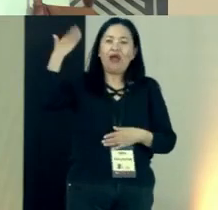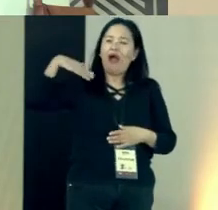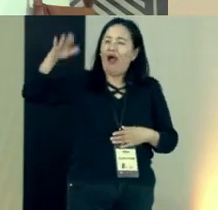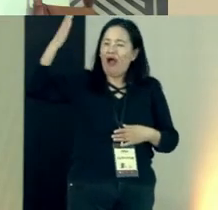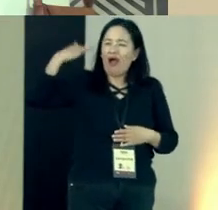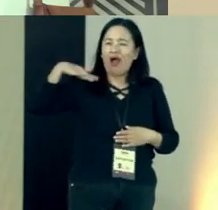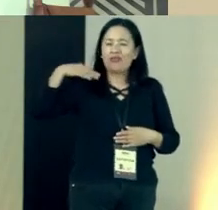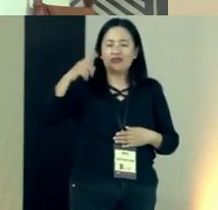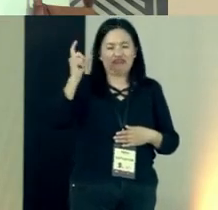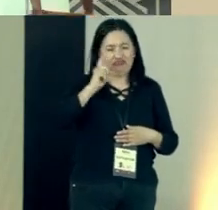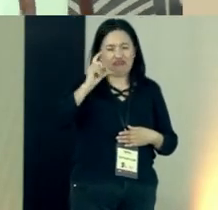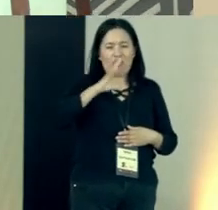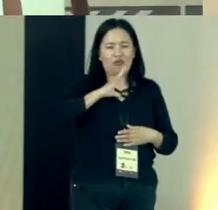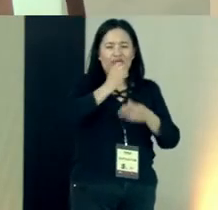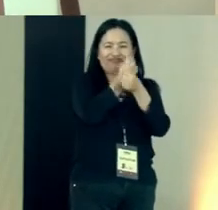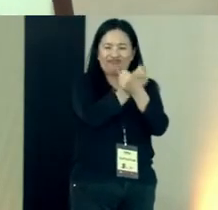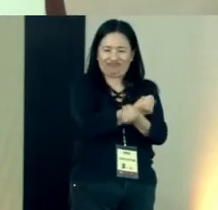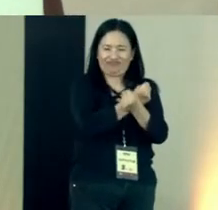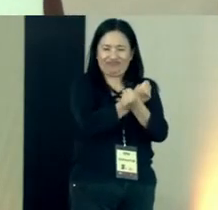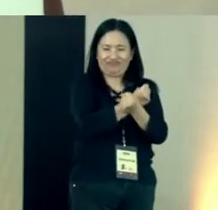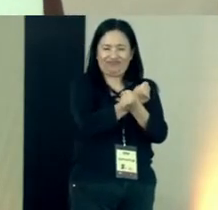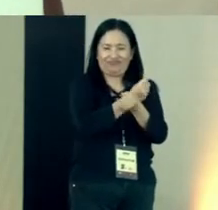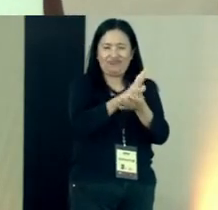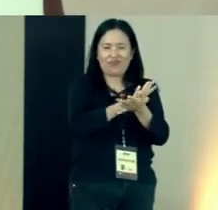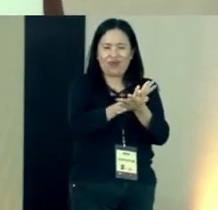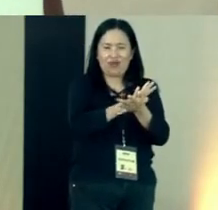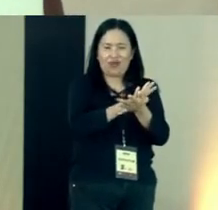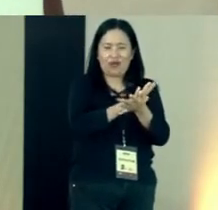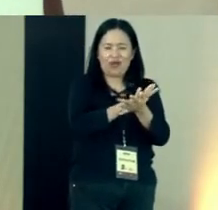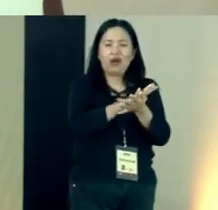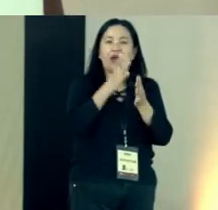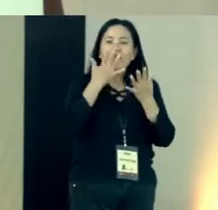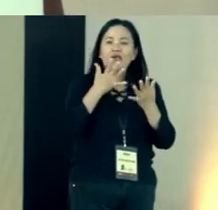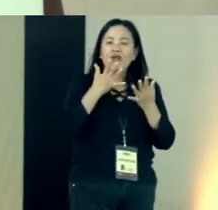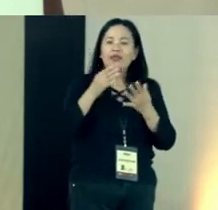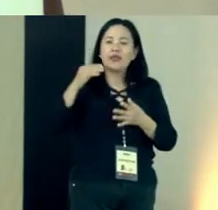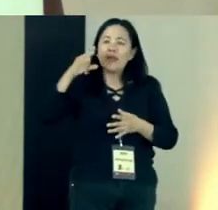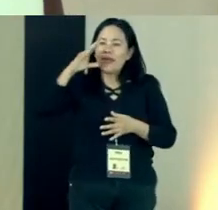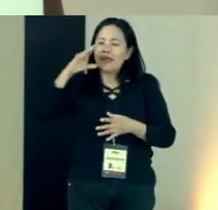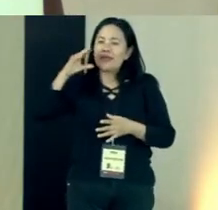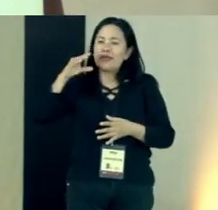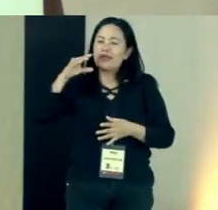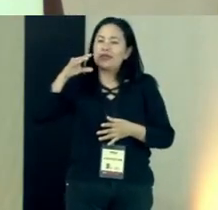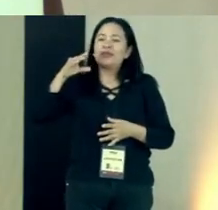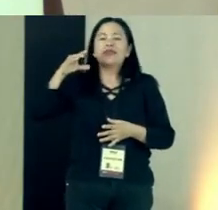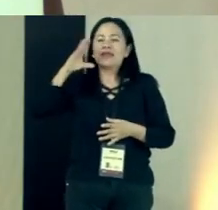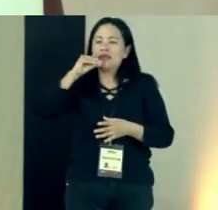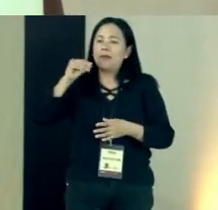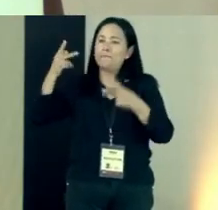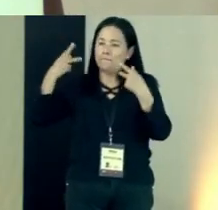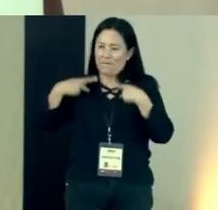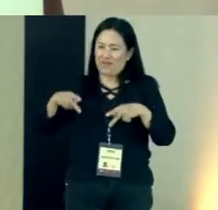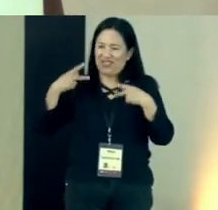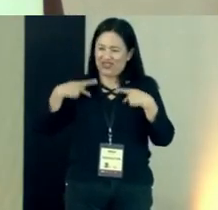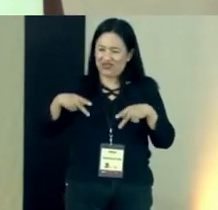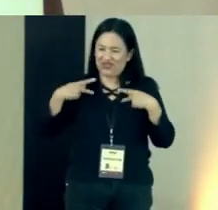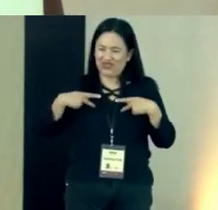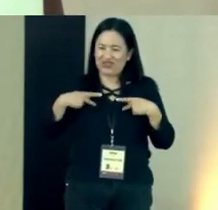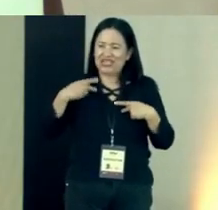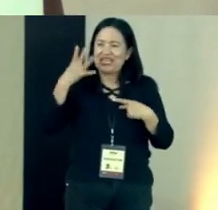trata de esclavos, llegaron más o menos unos 5 millones de personas a Brasil, secuestradas, víctimas de